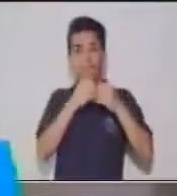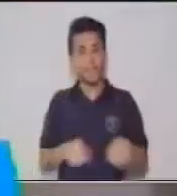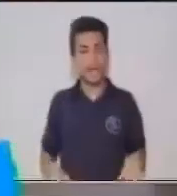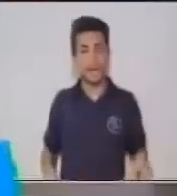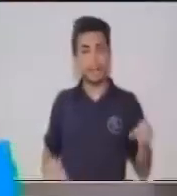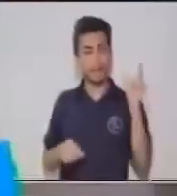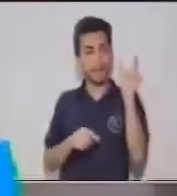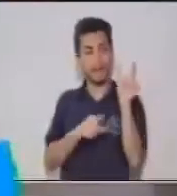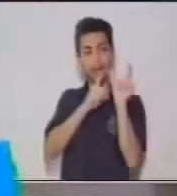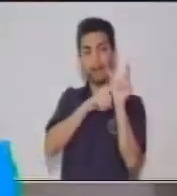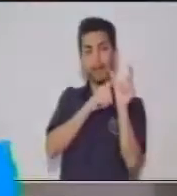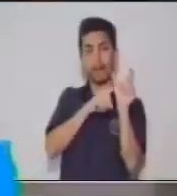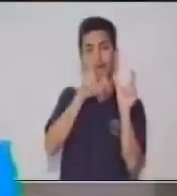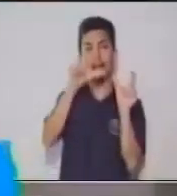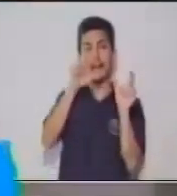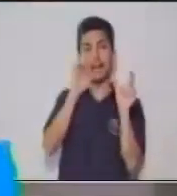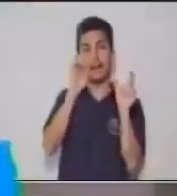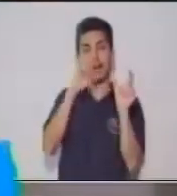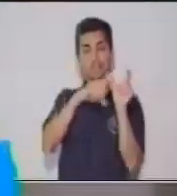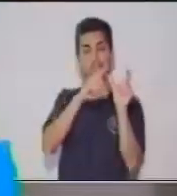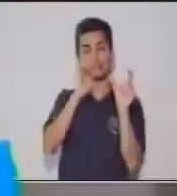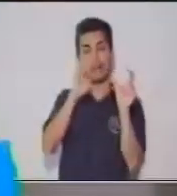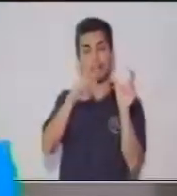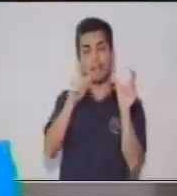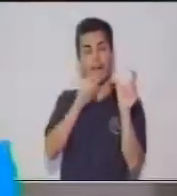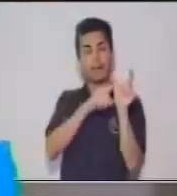raíz, que es sal.